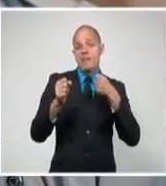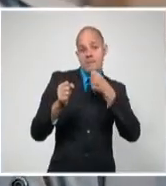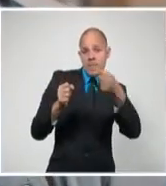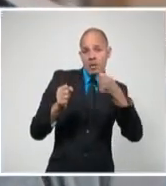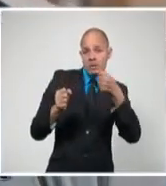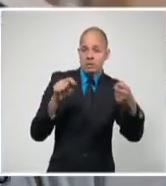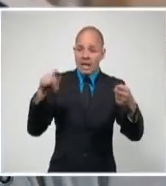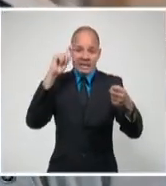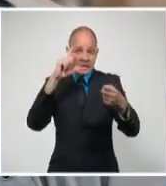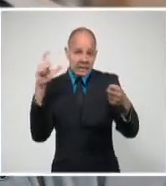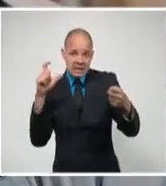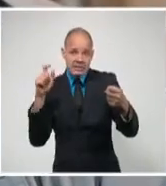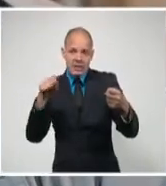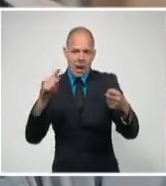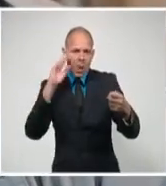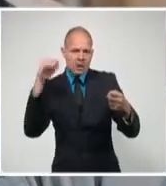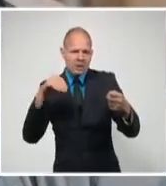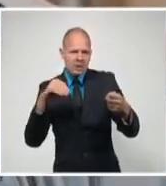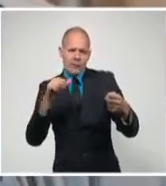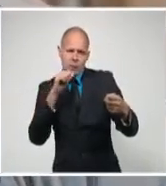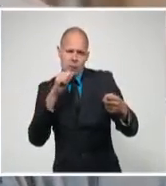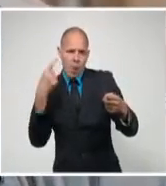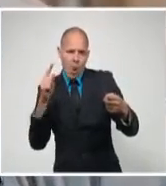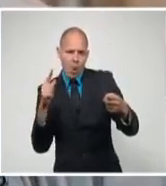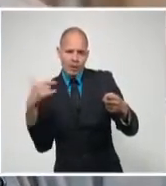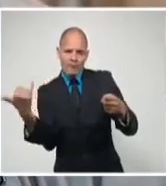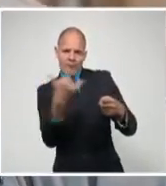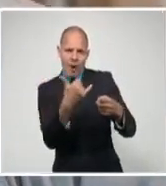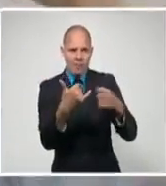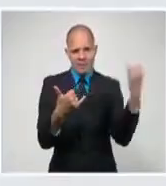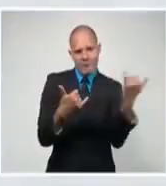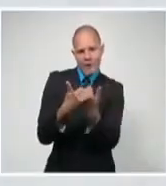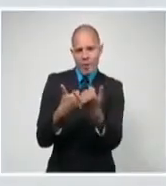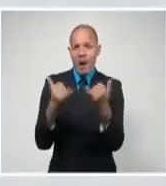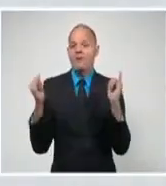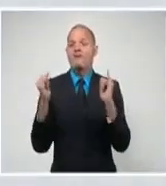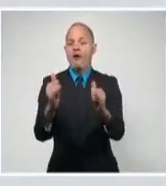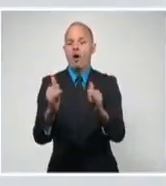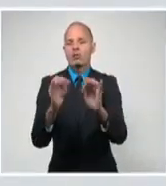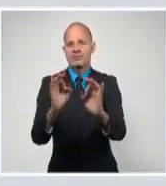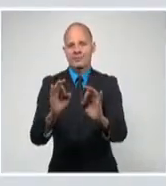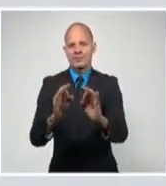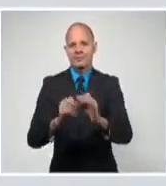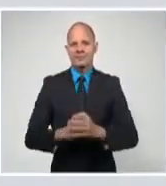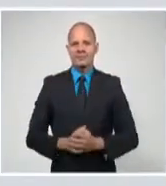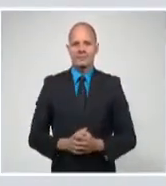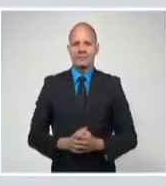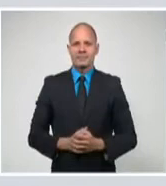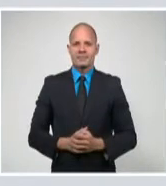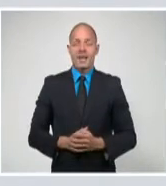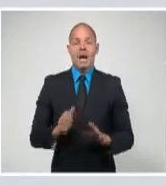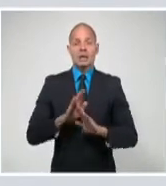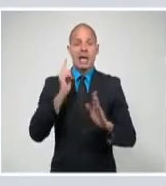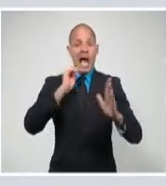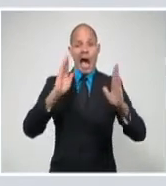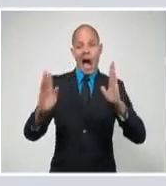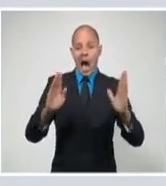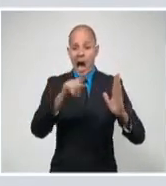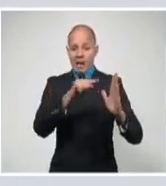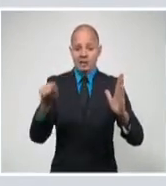el público entre los tres se conformó una cultura científica cada vez más sólida. En esta etapa, la ciencia y la innovación se han vestido de